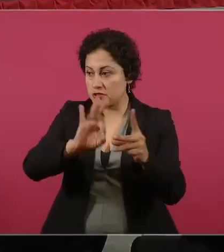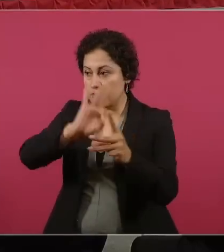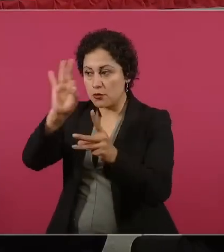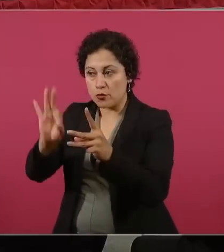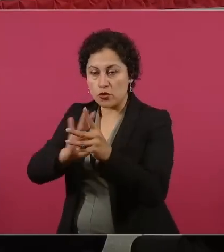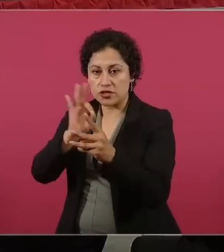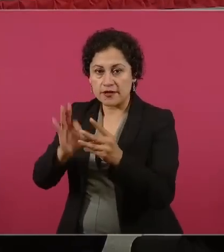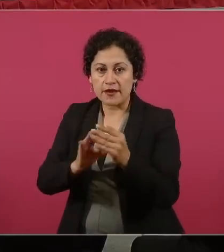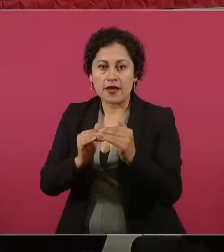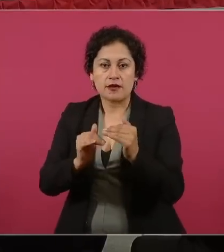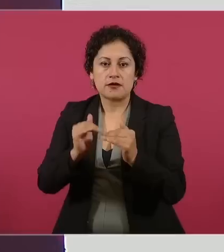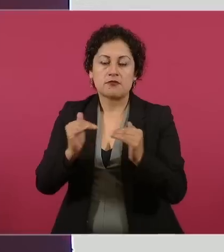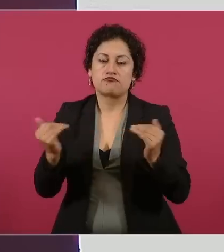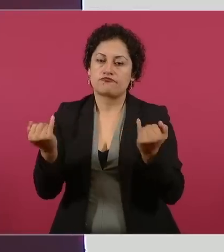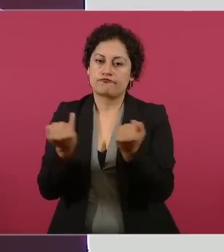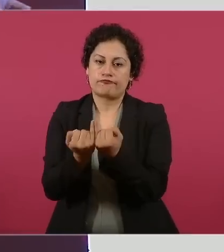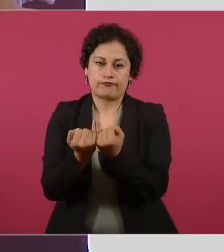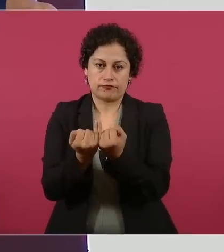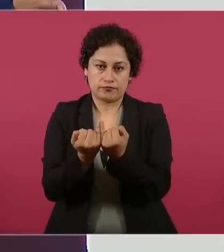sea igual